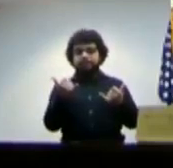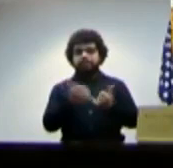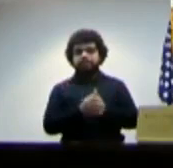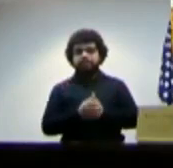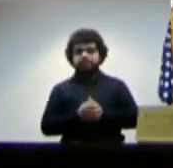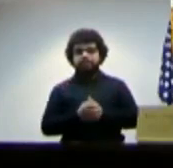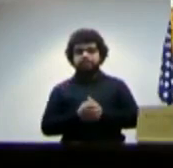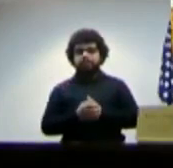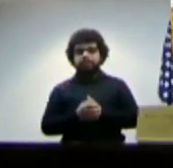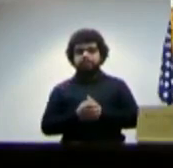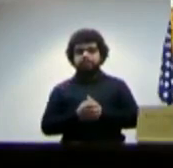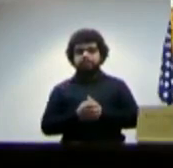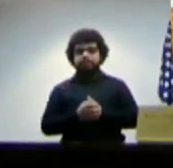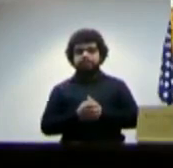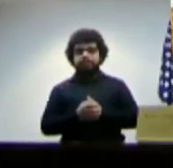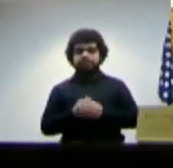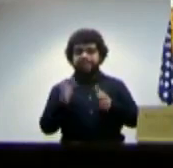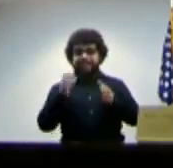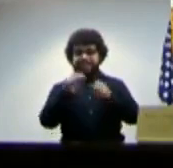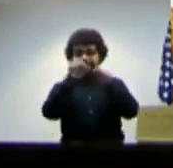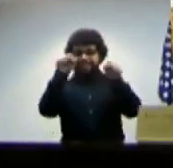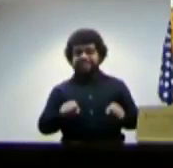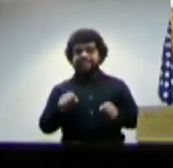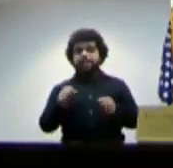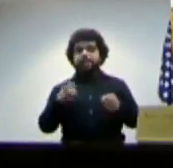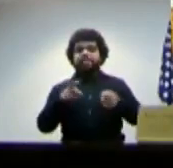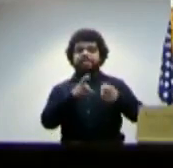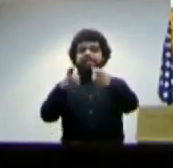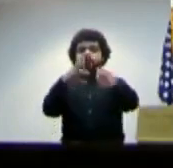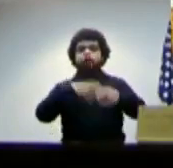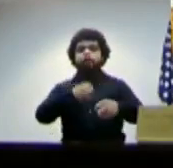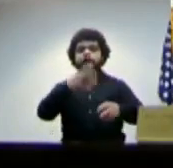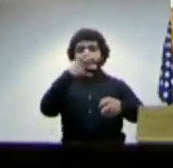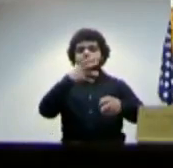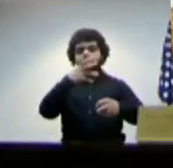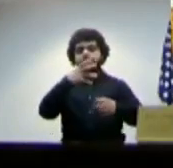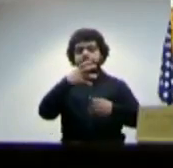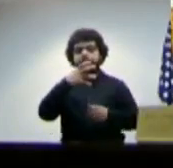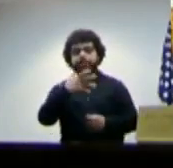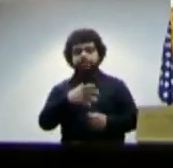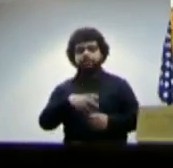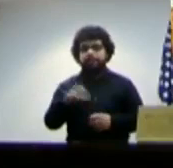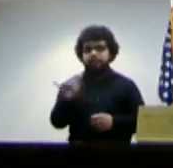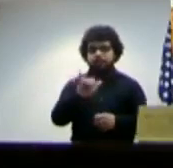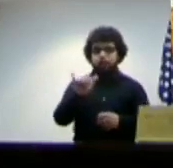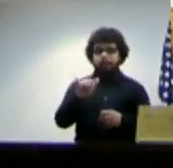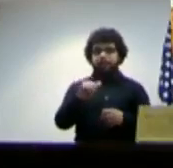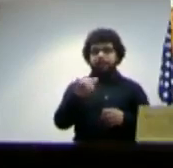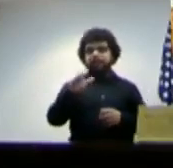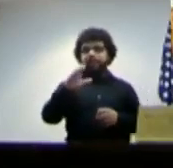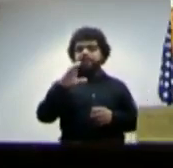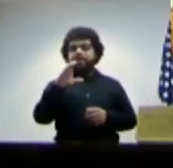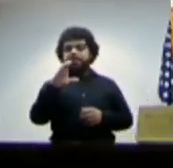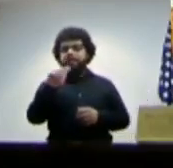en el sistema hidroeléctrico de Río Blanco. Son los primeros que vamos a estar trabajando, igual que en Caunillas y en Cambalache.